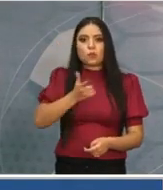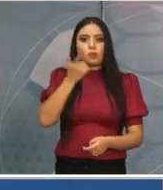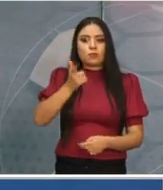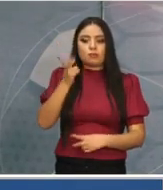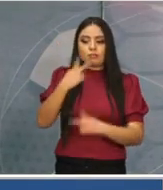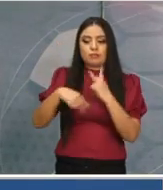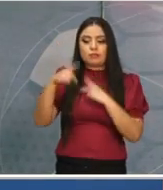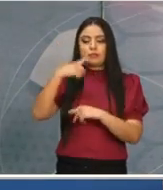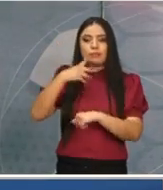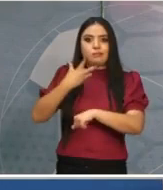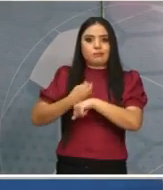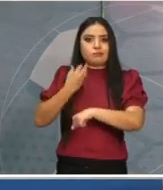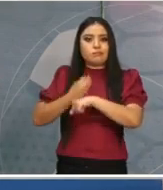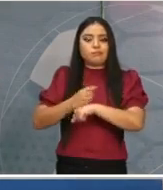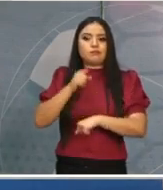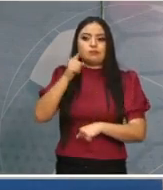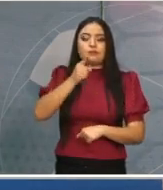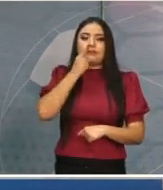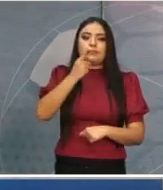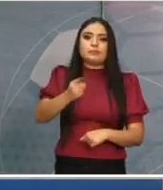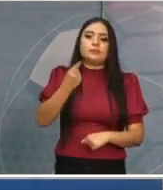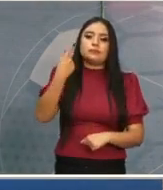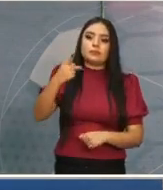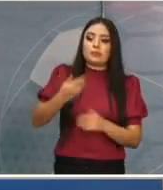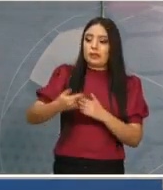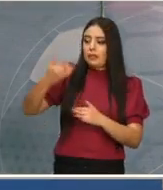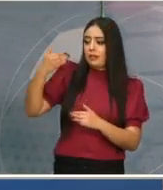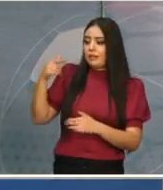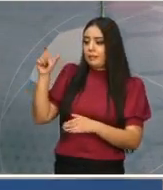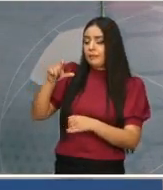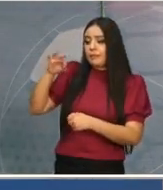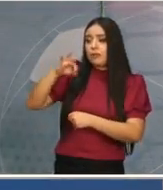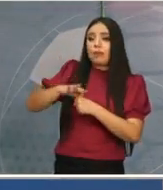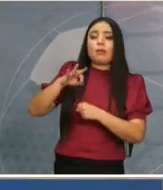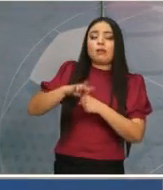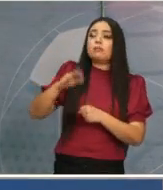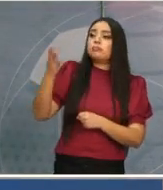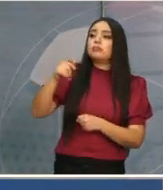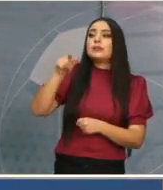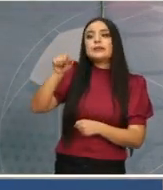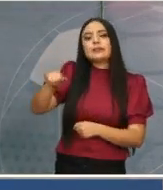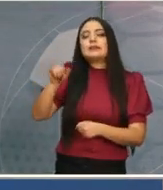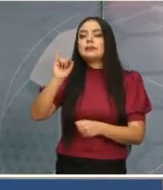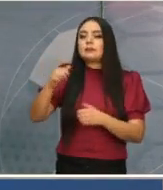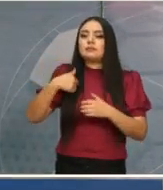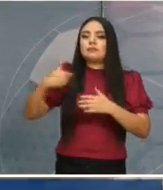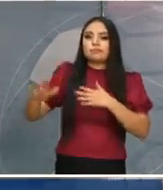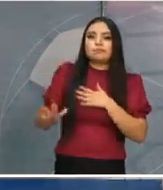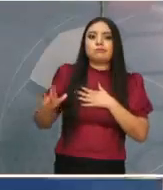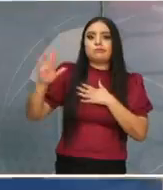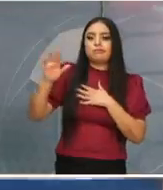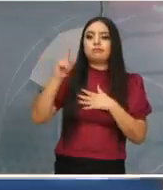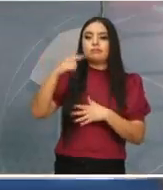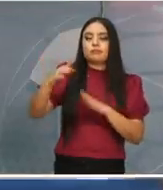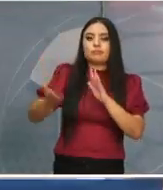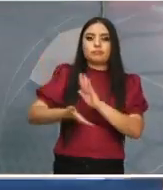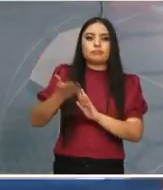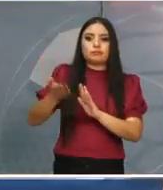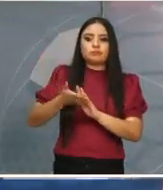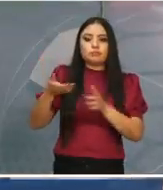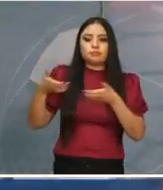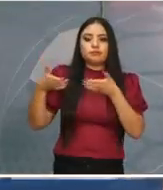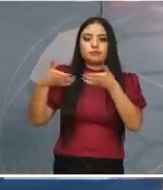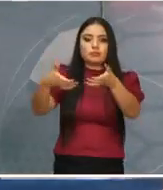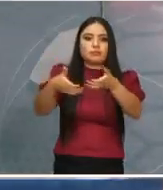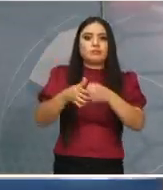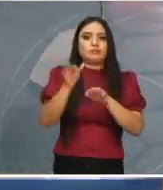aseguran que las campañas electorales les prometieron poner presión para la construcción de la carretera es importante mencionar que cada